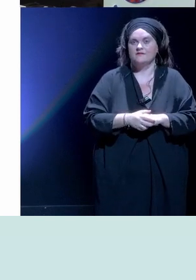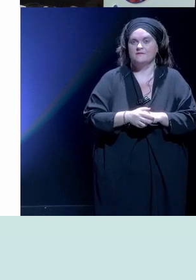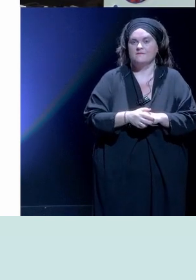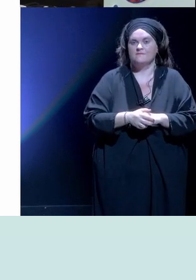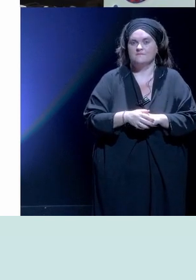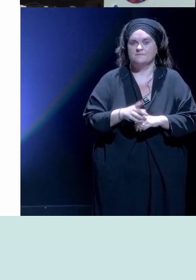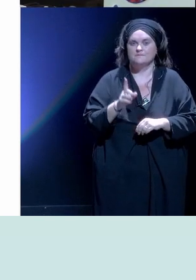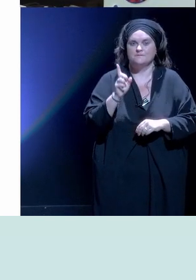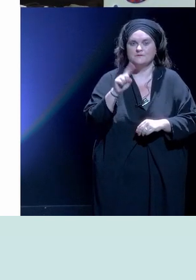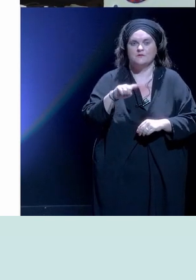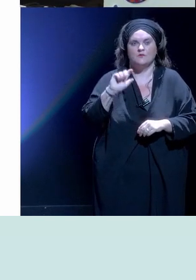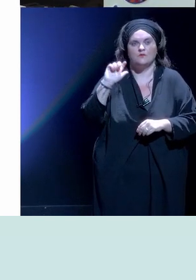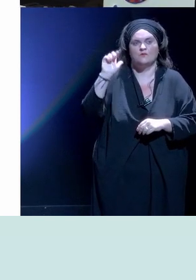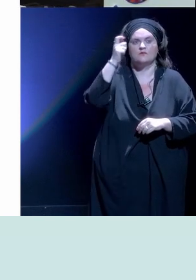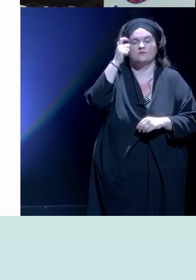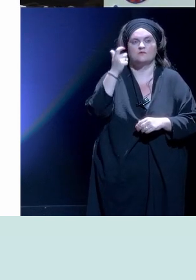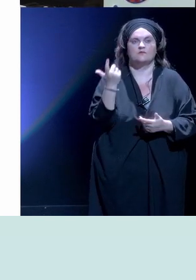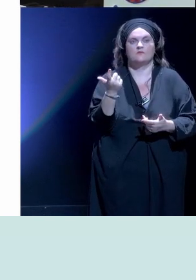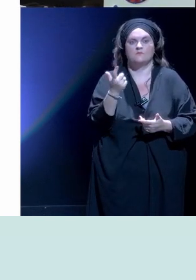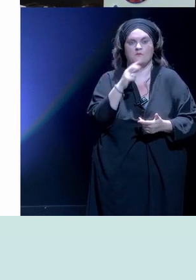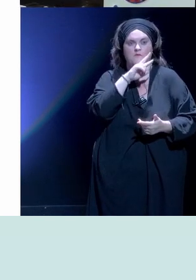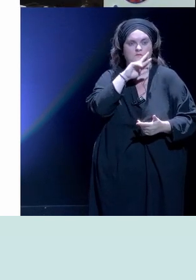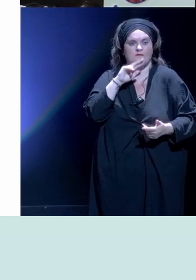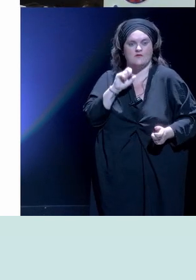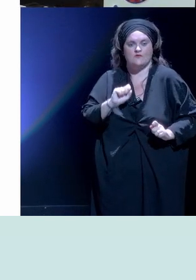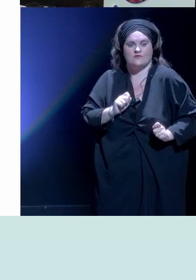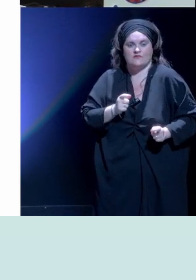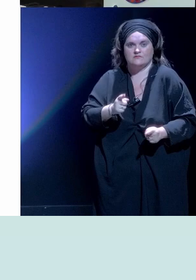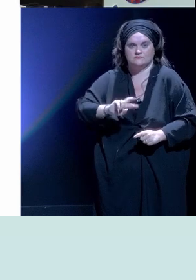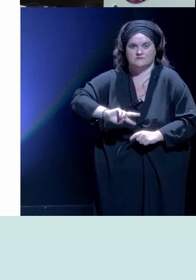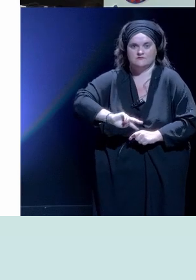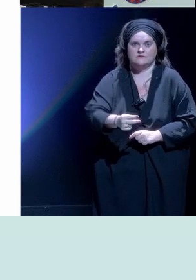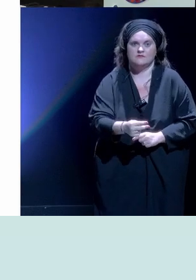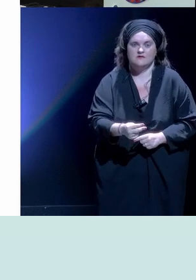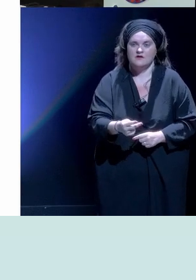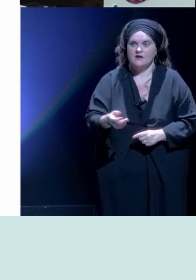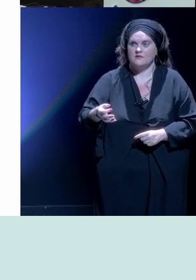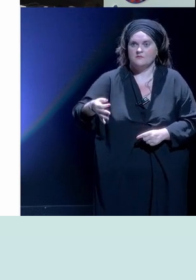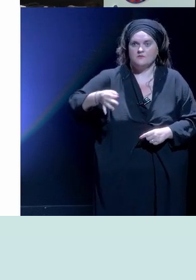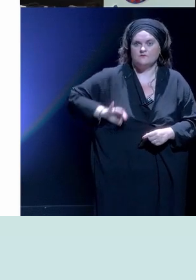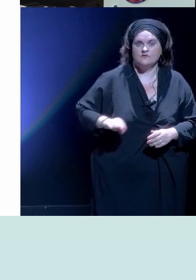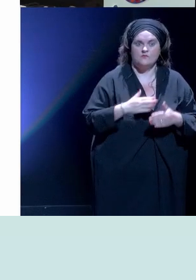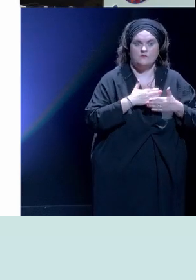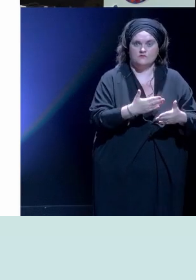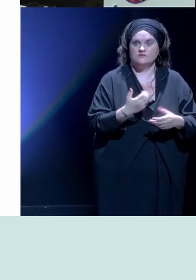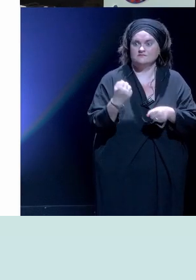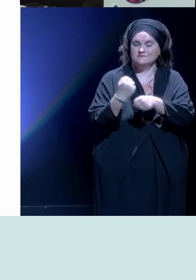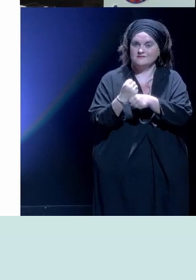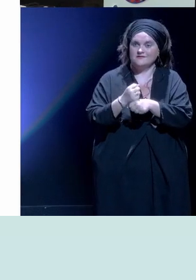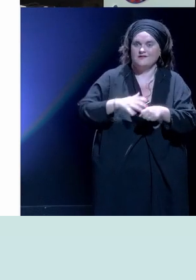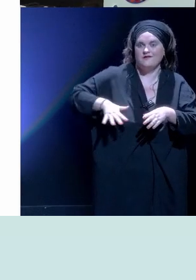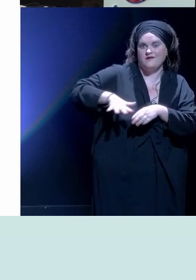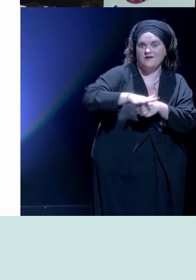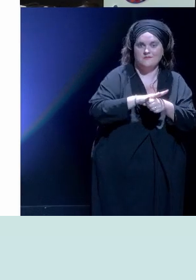elemento que revalorice, que dé satisfacción a los profesionales y a los voluntarios que trabajan en